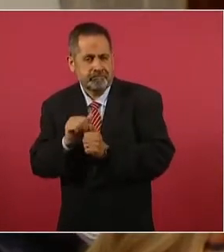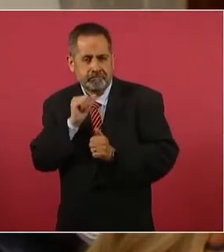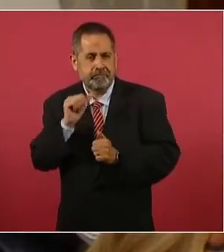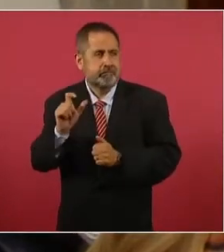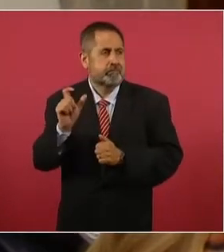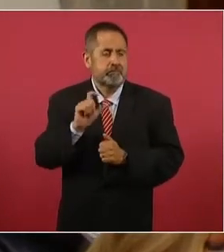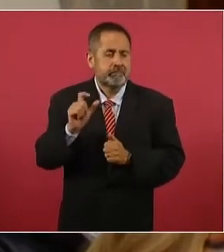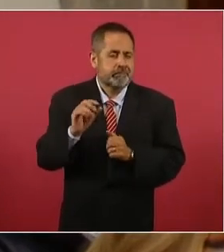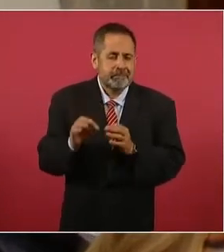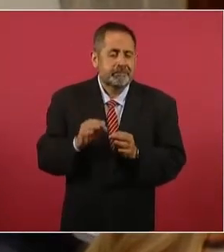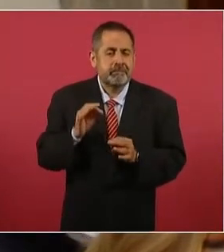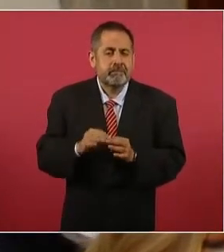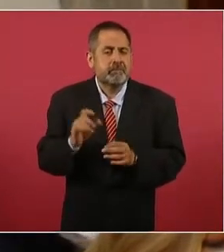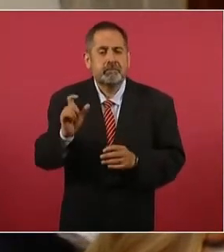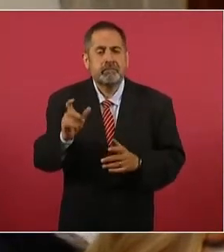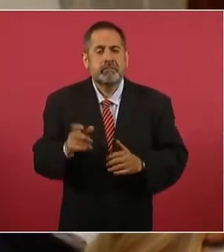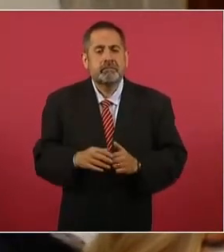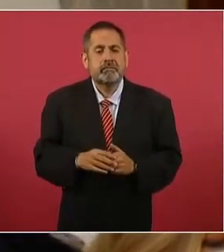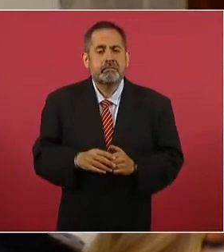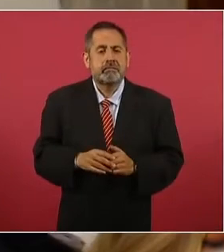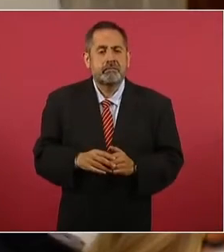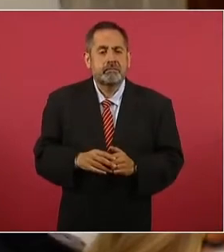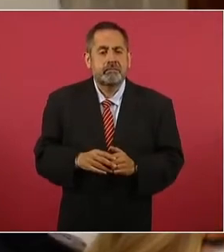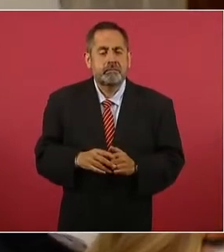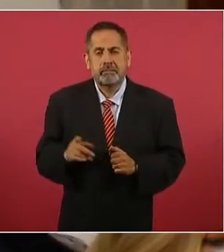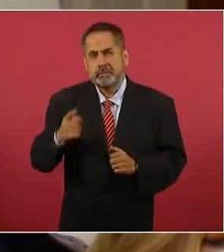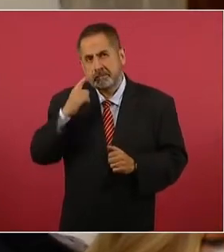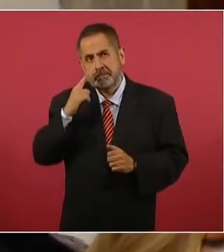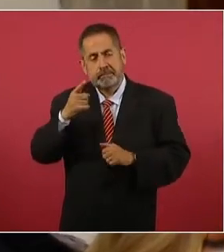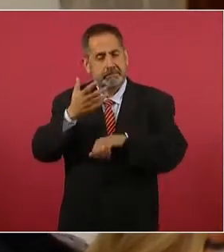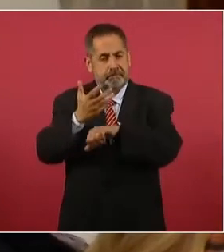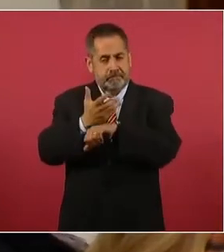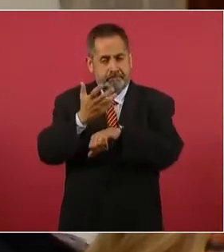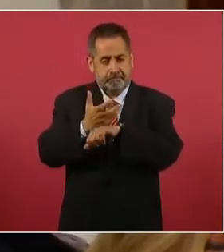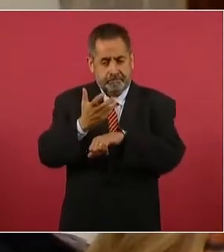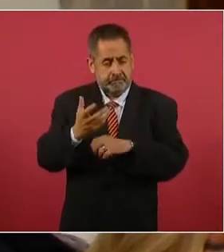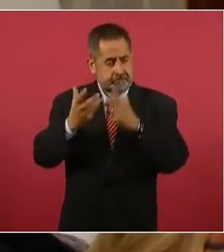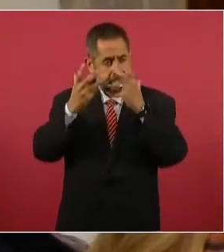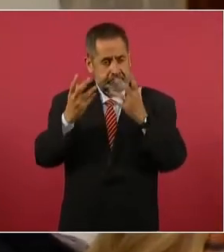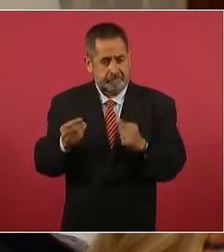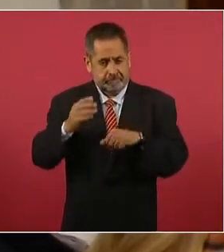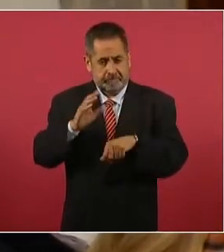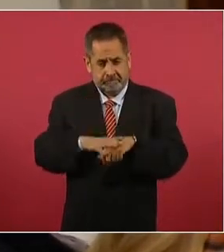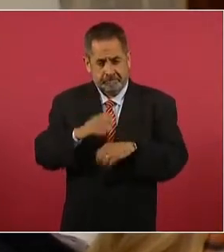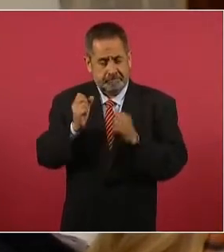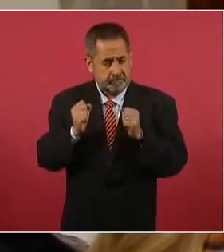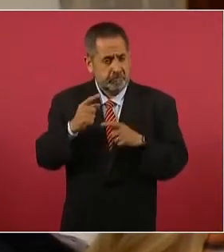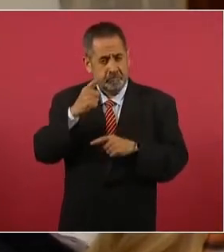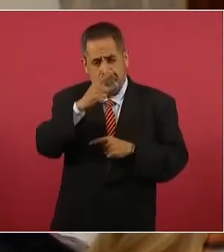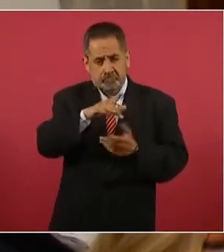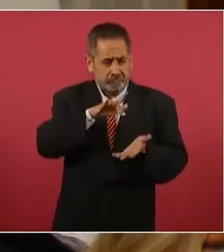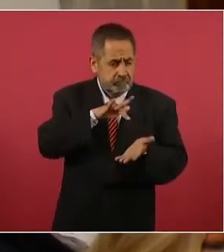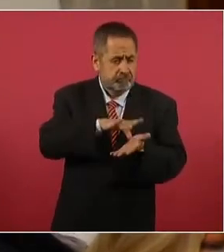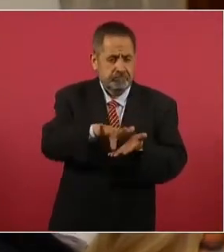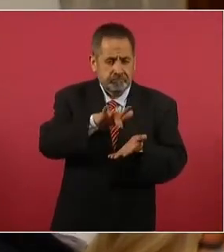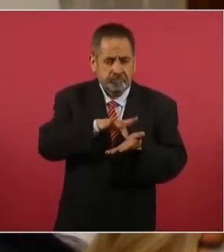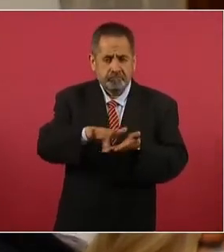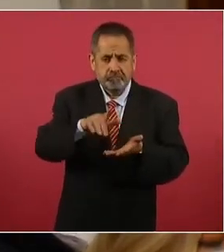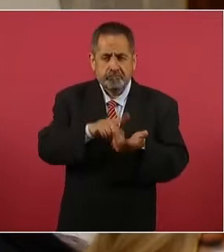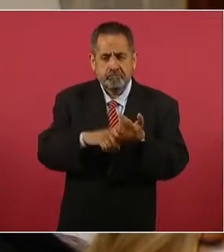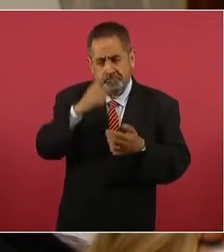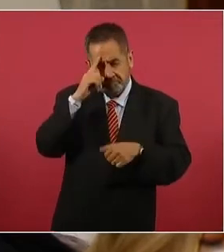automóviles de combustión interna. En Estados Unidos, que es donde más se han dado subsidios para los